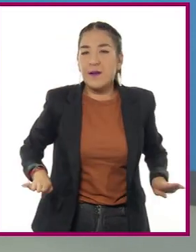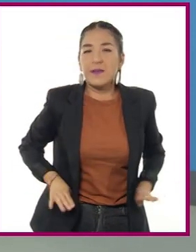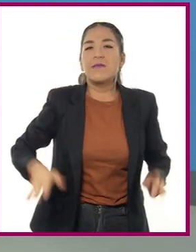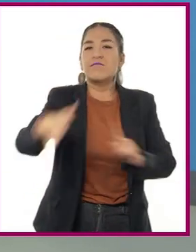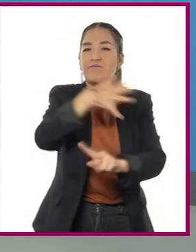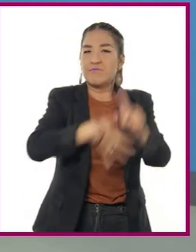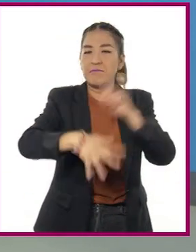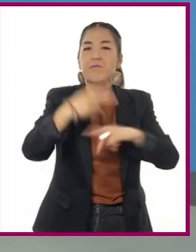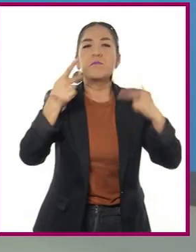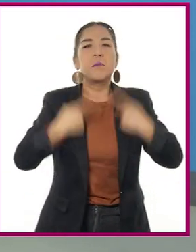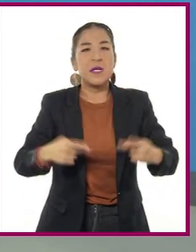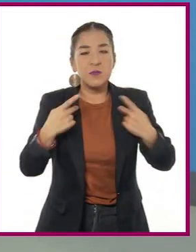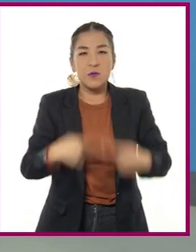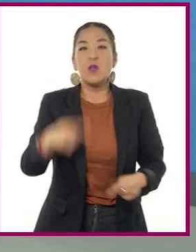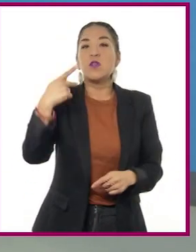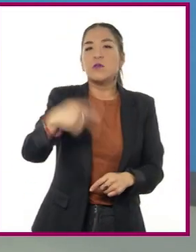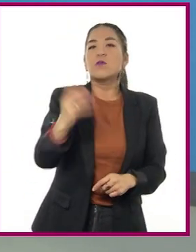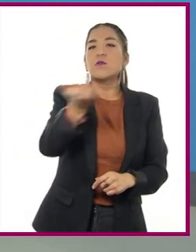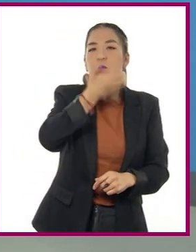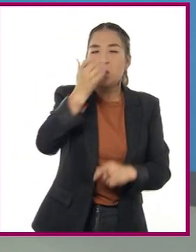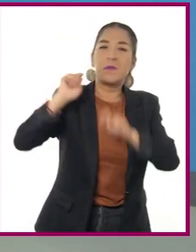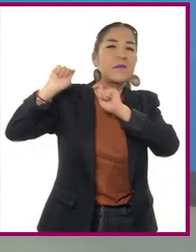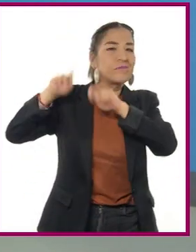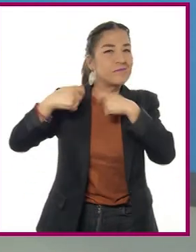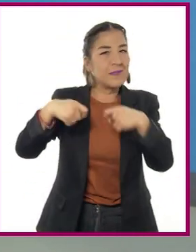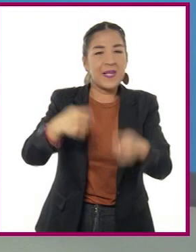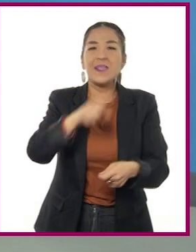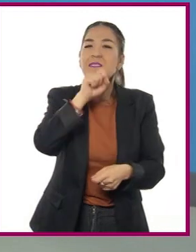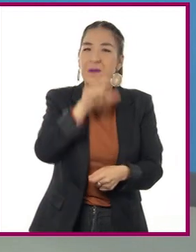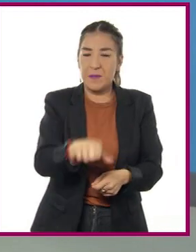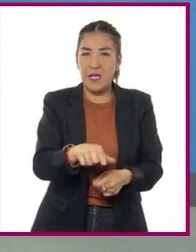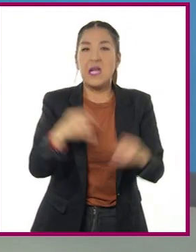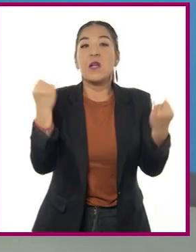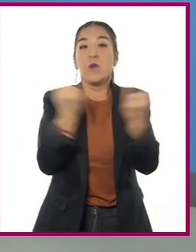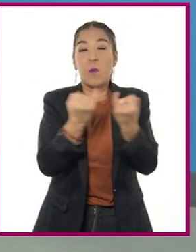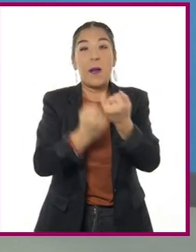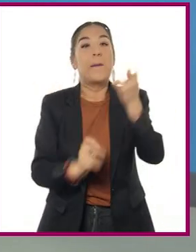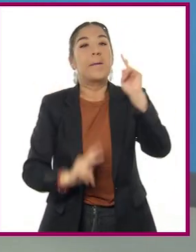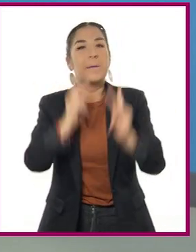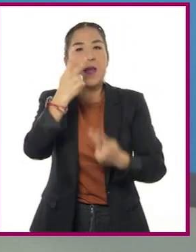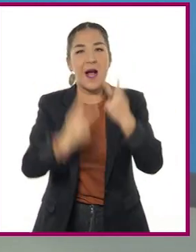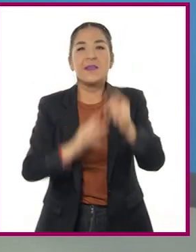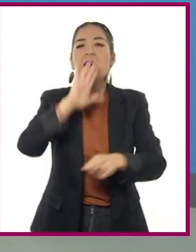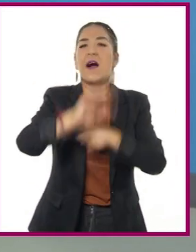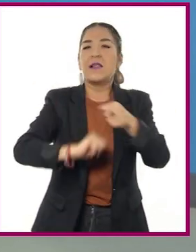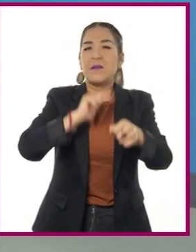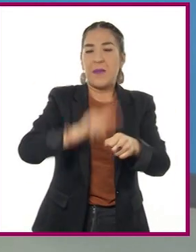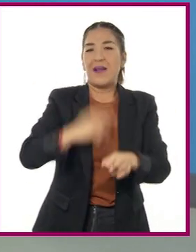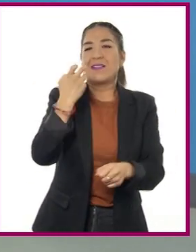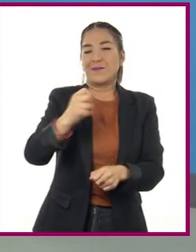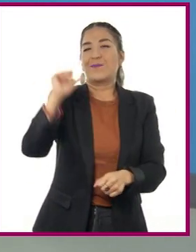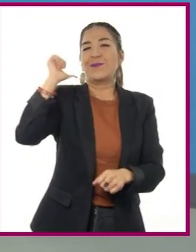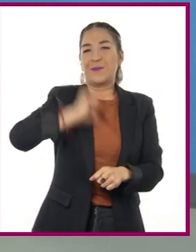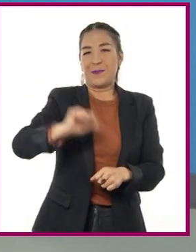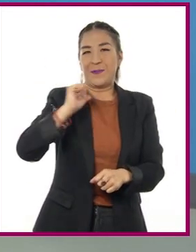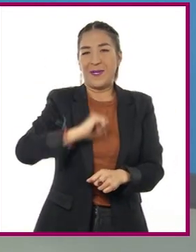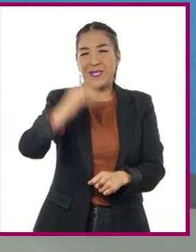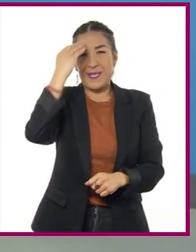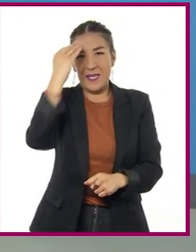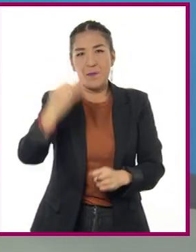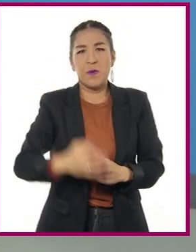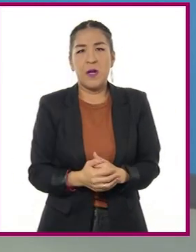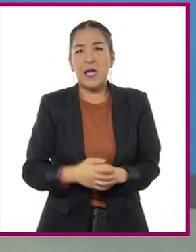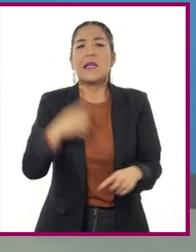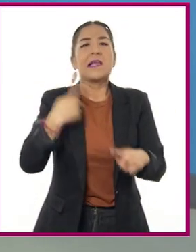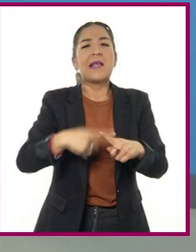población, sus costumbres y tradiciones, además de plantas y animales del Nuevo Mundo. Fue coordinada por